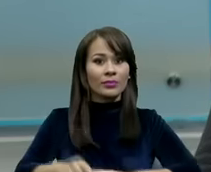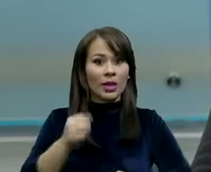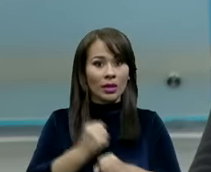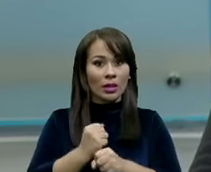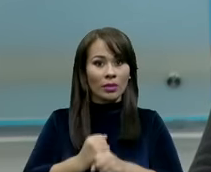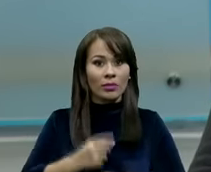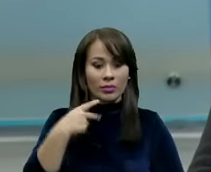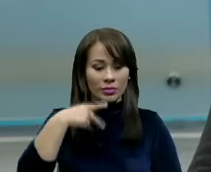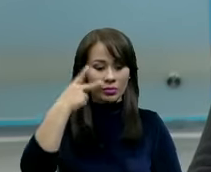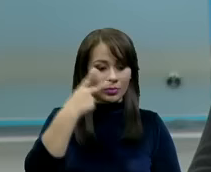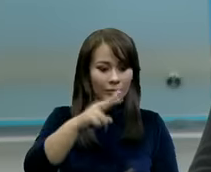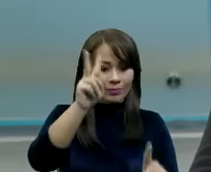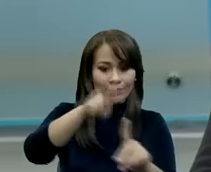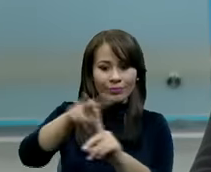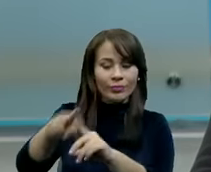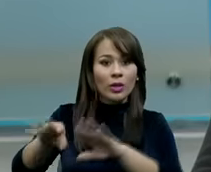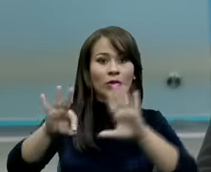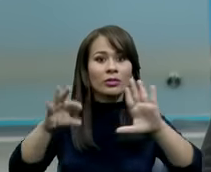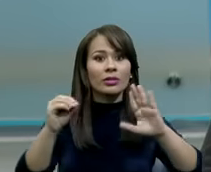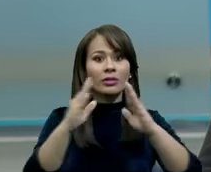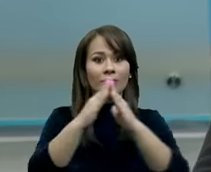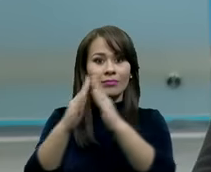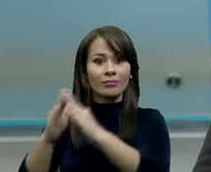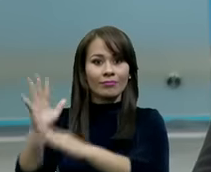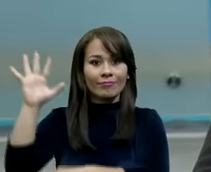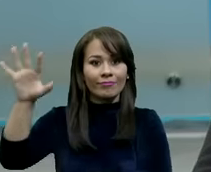acción se realizaron 80 allanamientos.